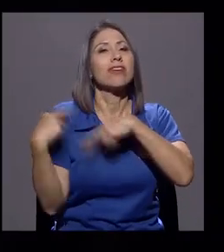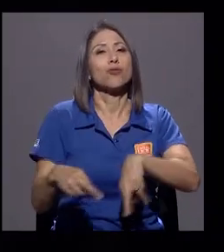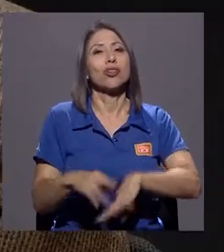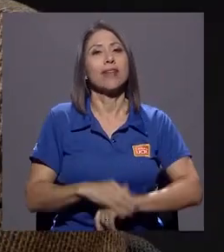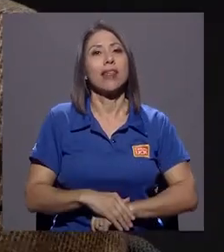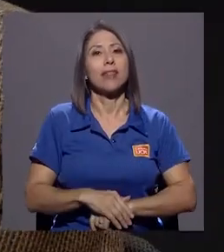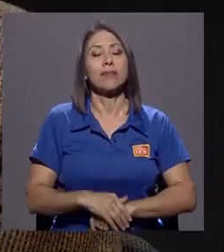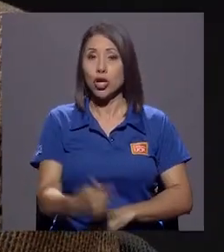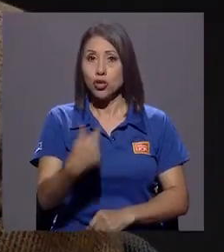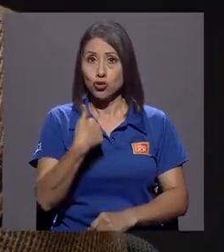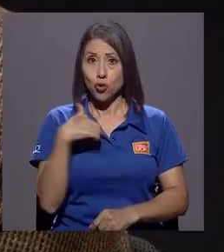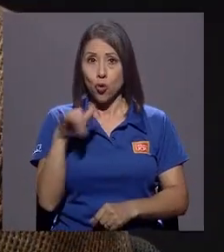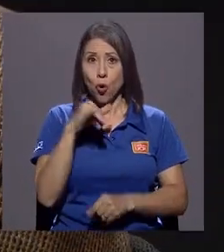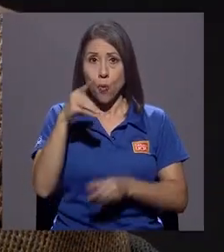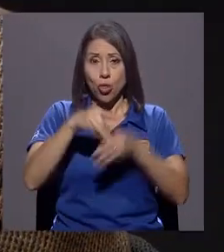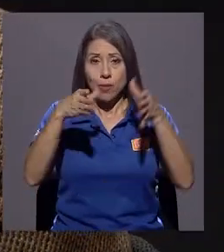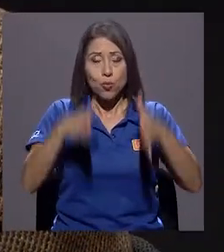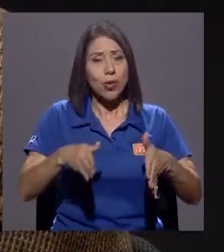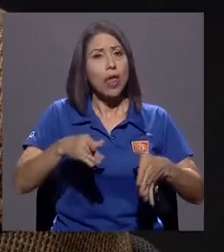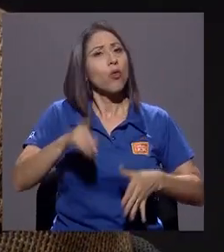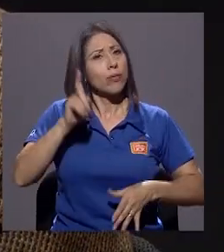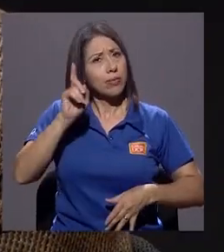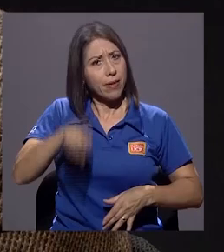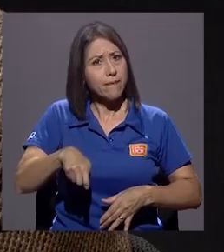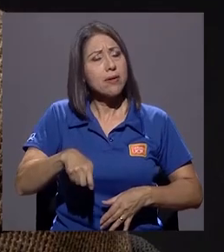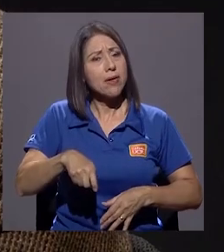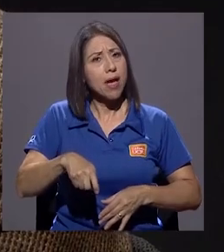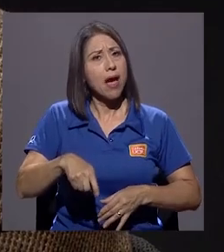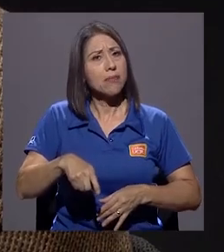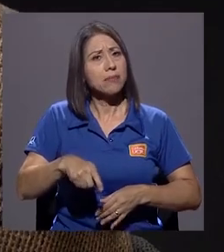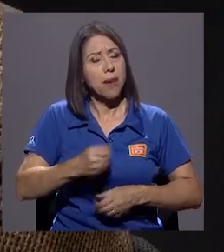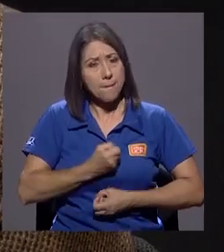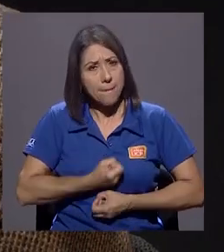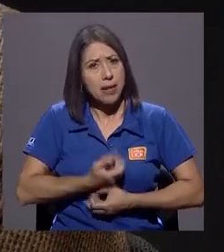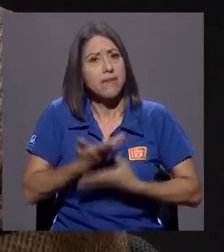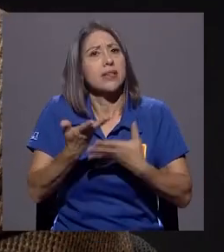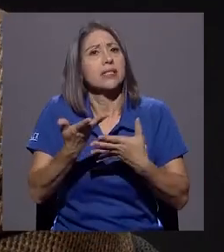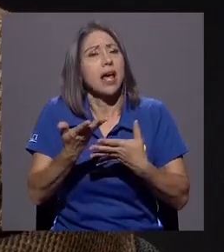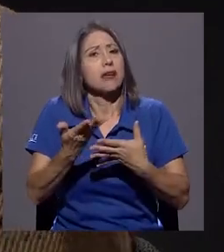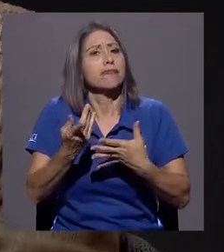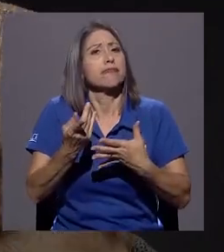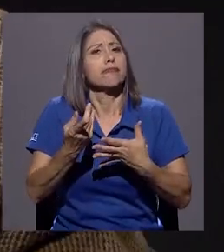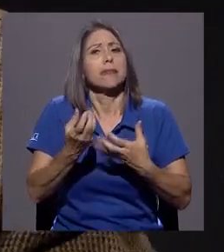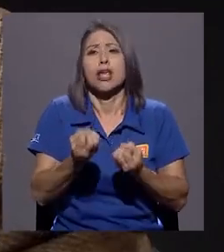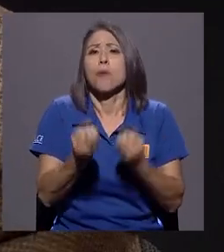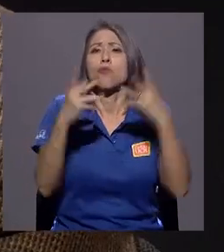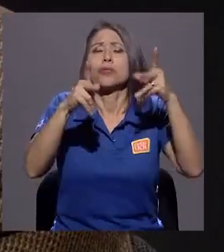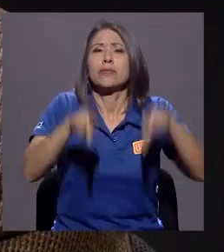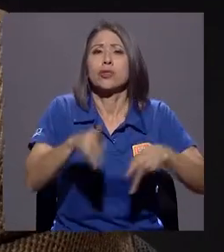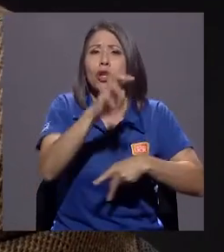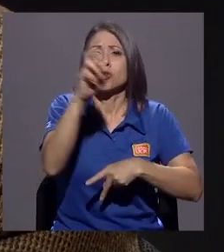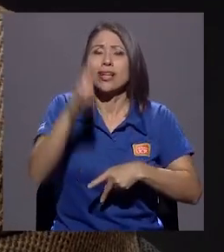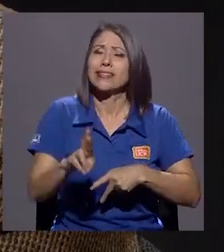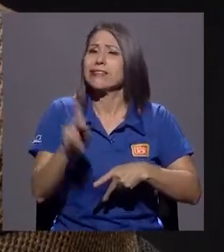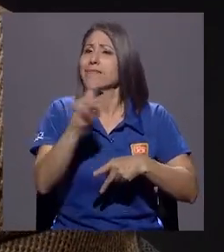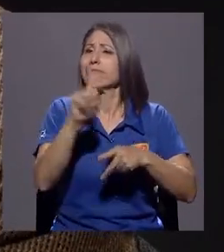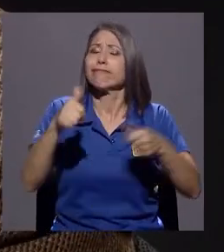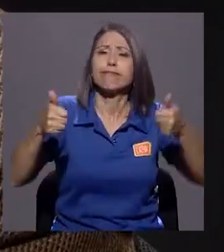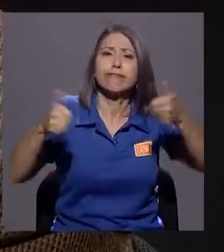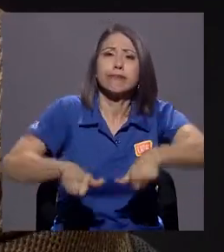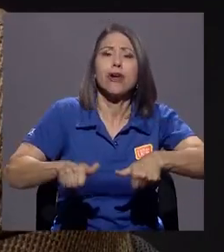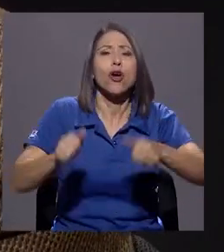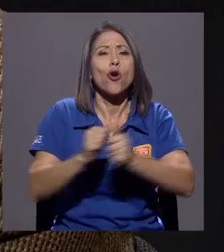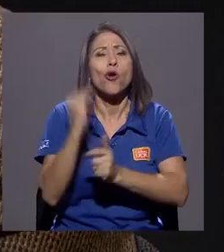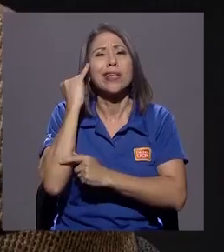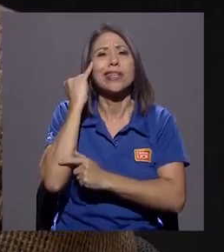tenía de alguna manera que manifestar el desacuerdo de muchos costarricenses con las